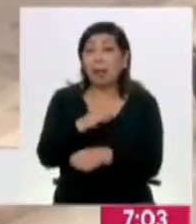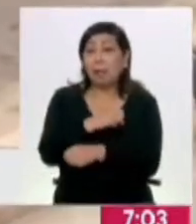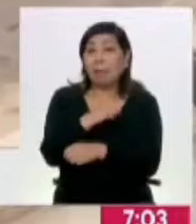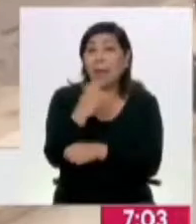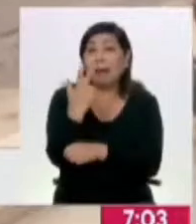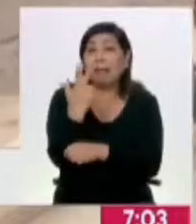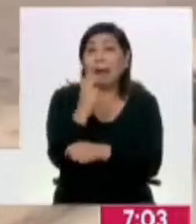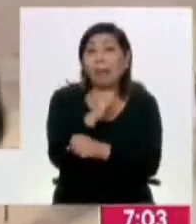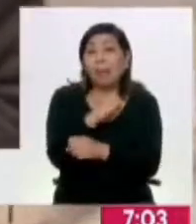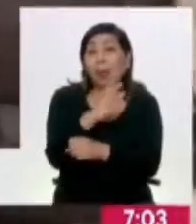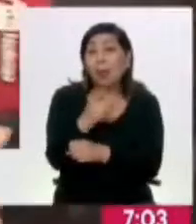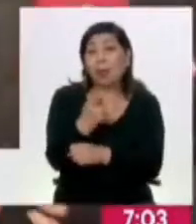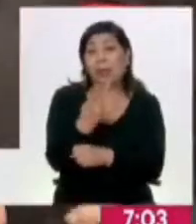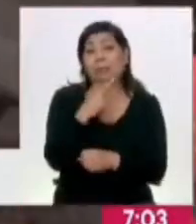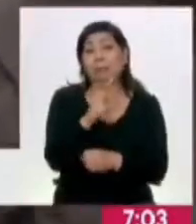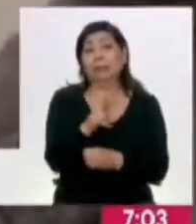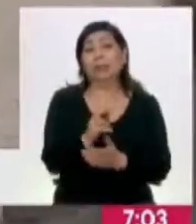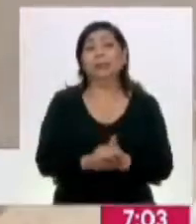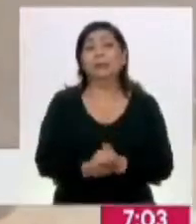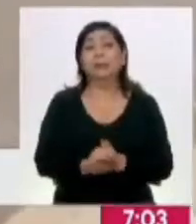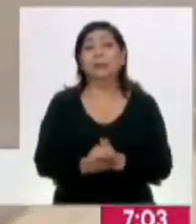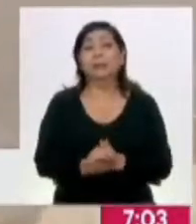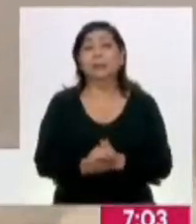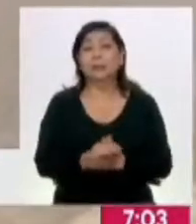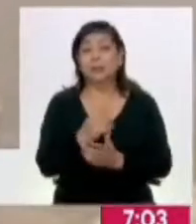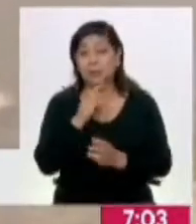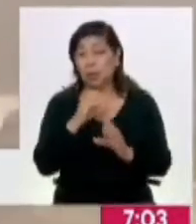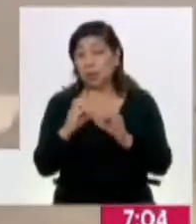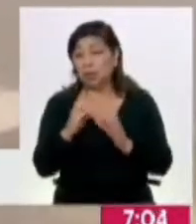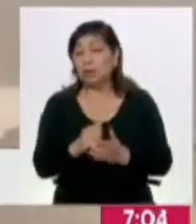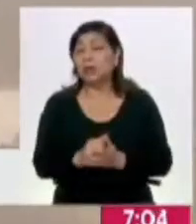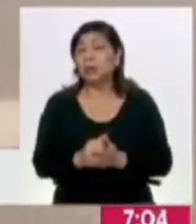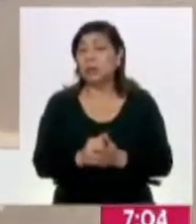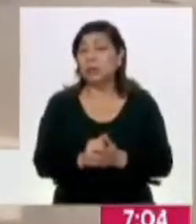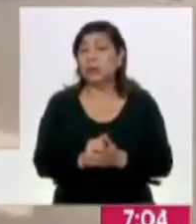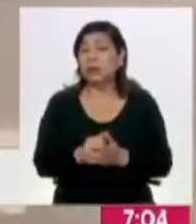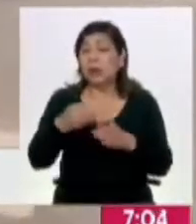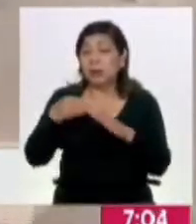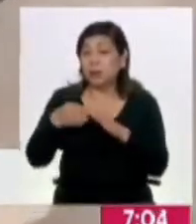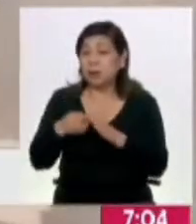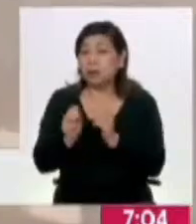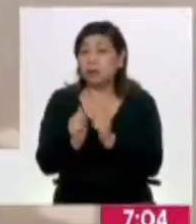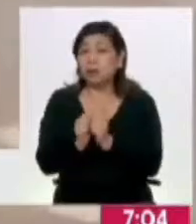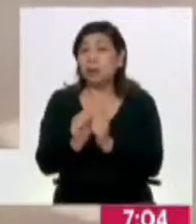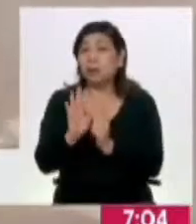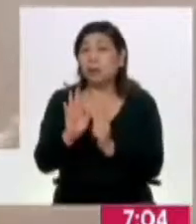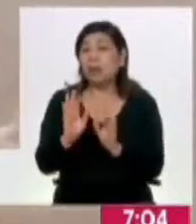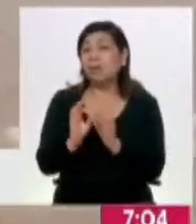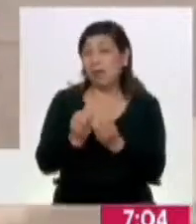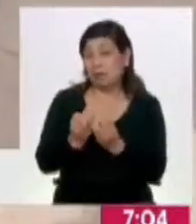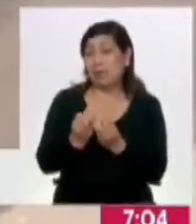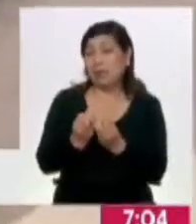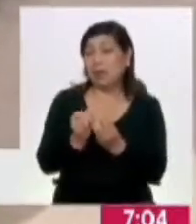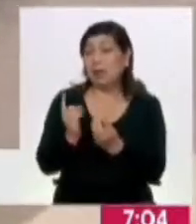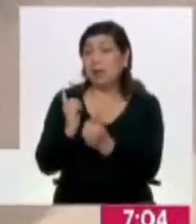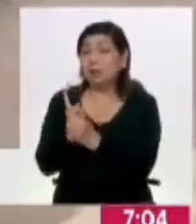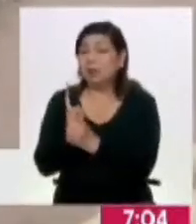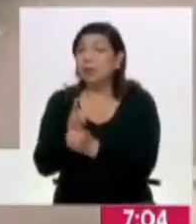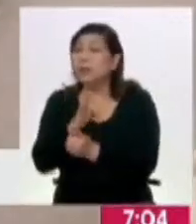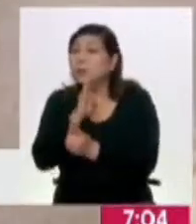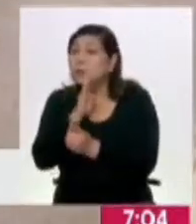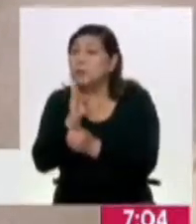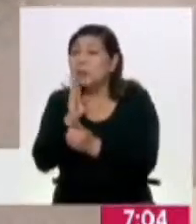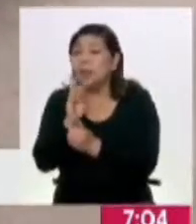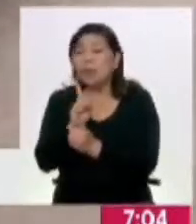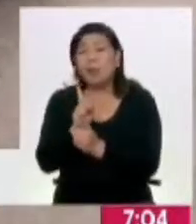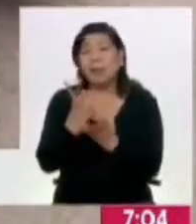la mañana. Bien, Nicolás, hemos logrado conversar de manera interna con uno de los familiares porque por obvias razones ellos